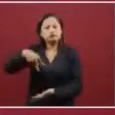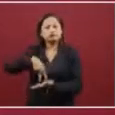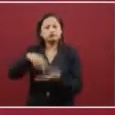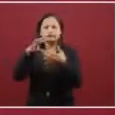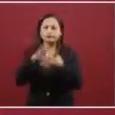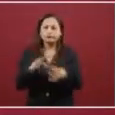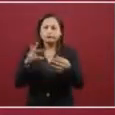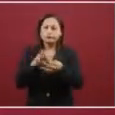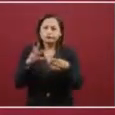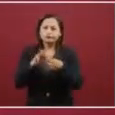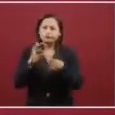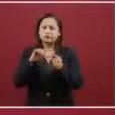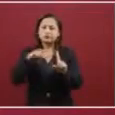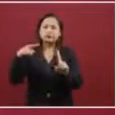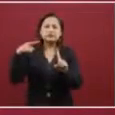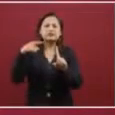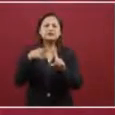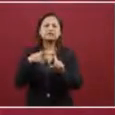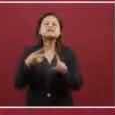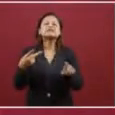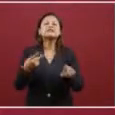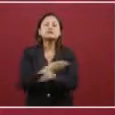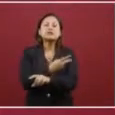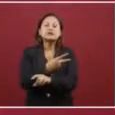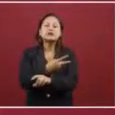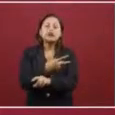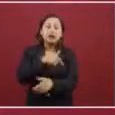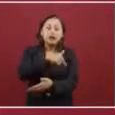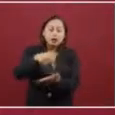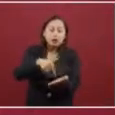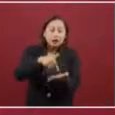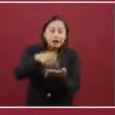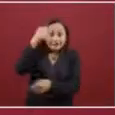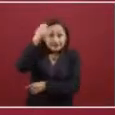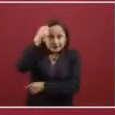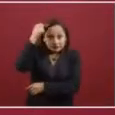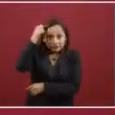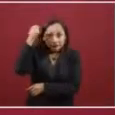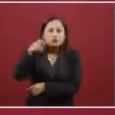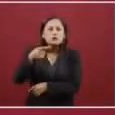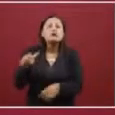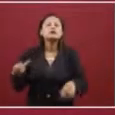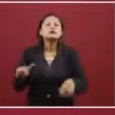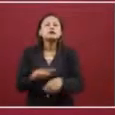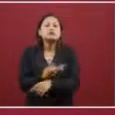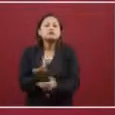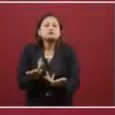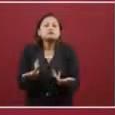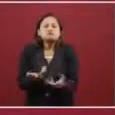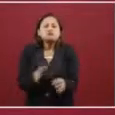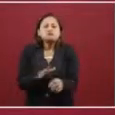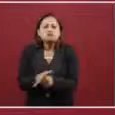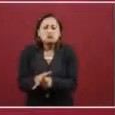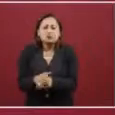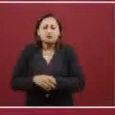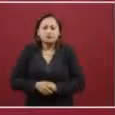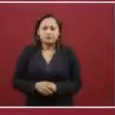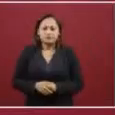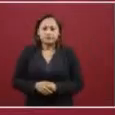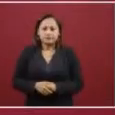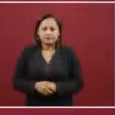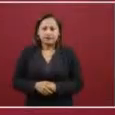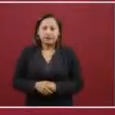del lago de texcoco en seguida de como dijo el señor presidente de su momento después de las preguntas y respuestas